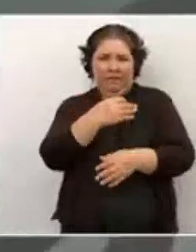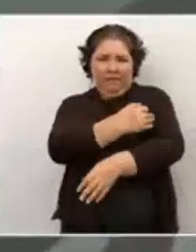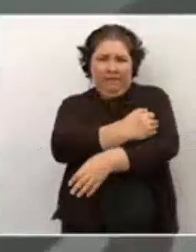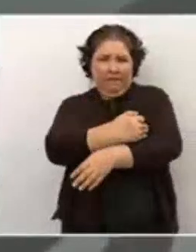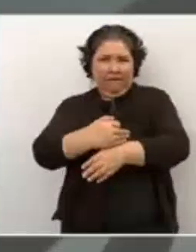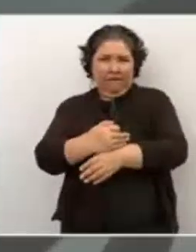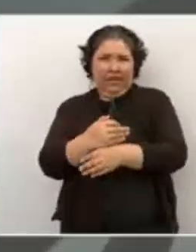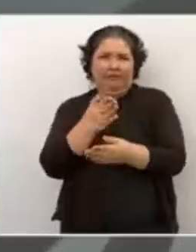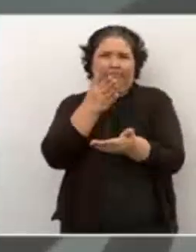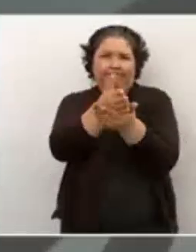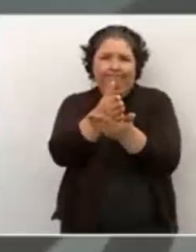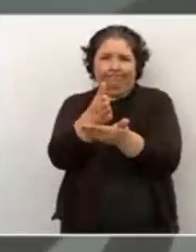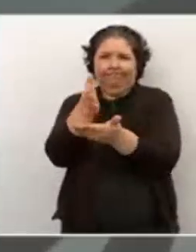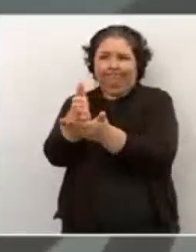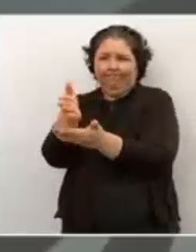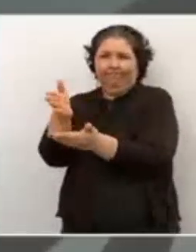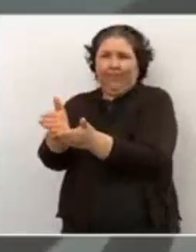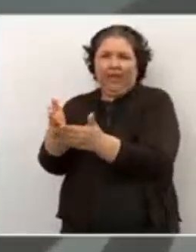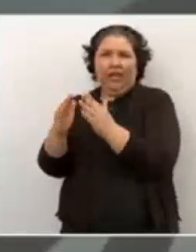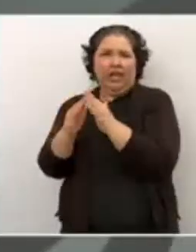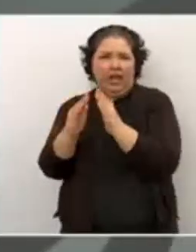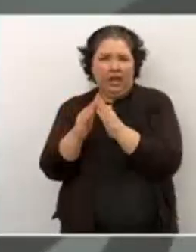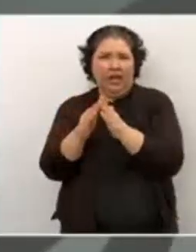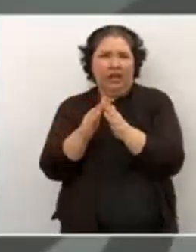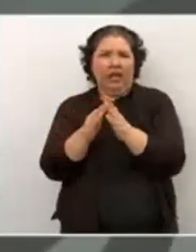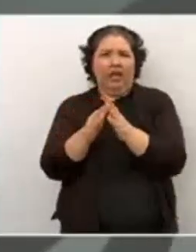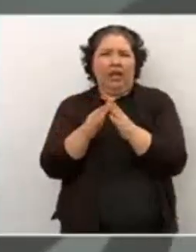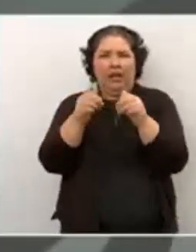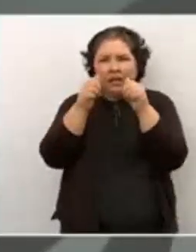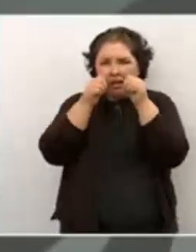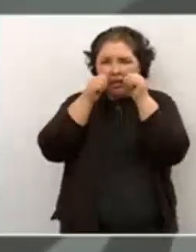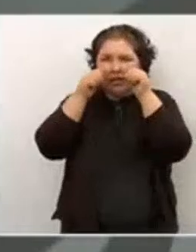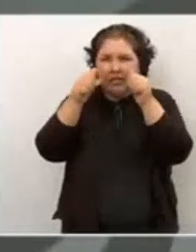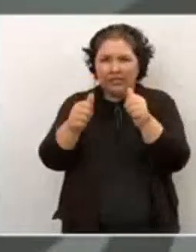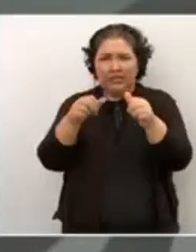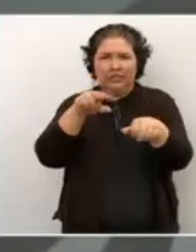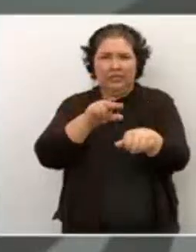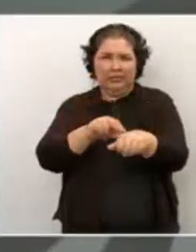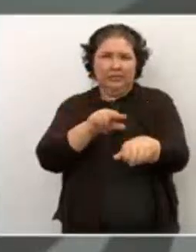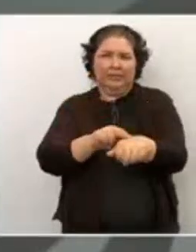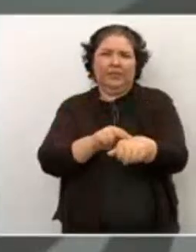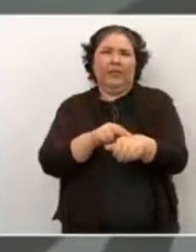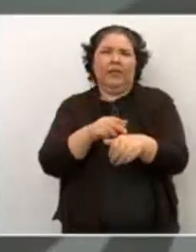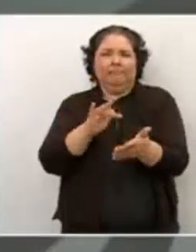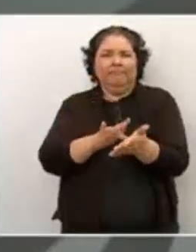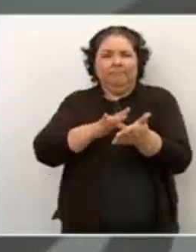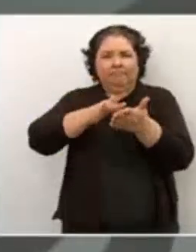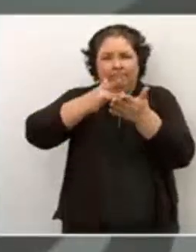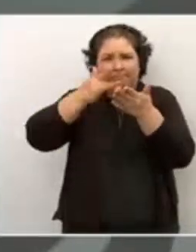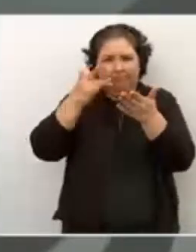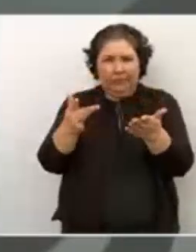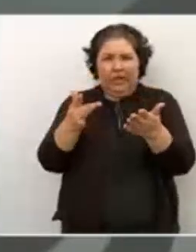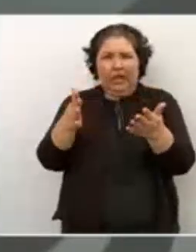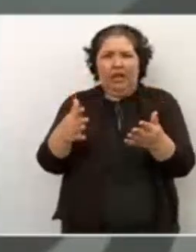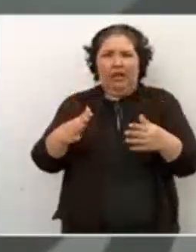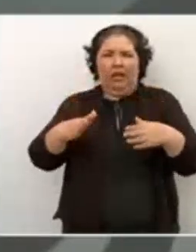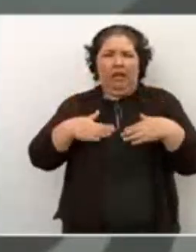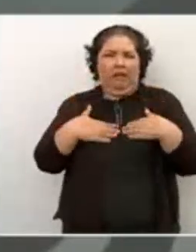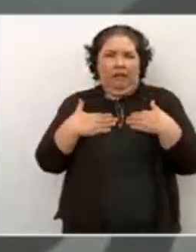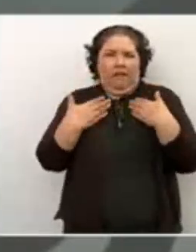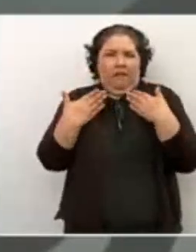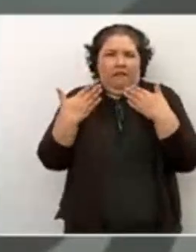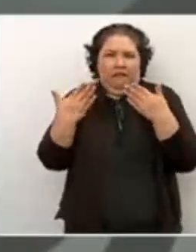su vivienda, dándoles esta atención médica. Les agradecemos la confianza en